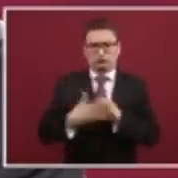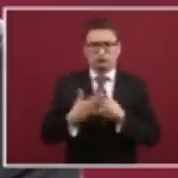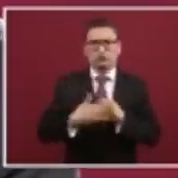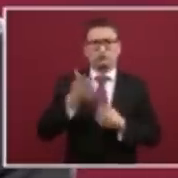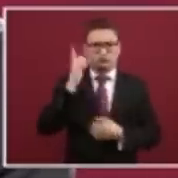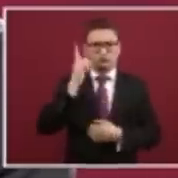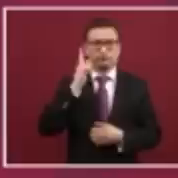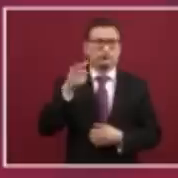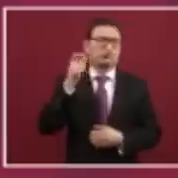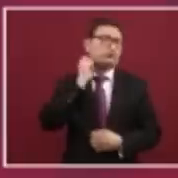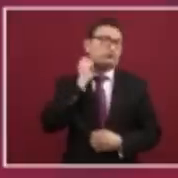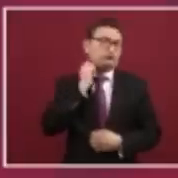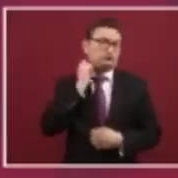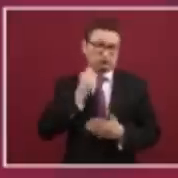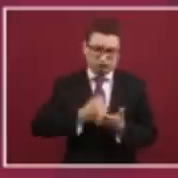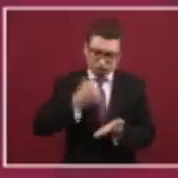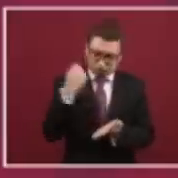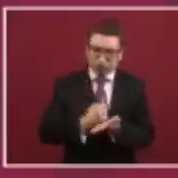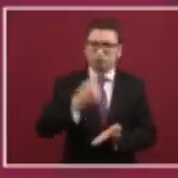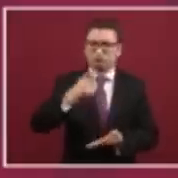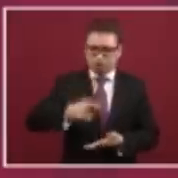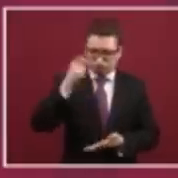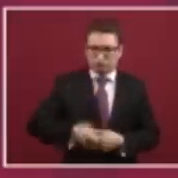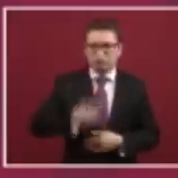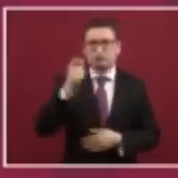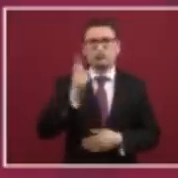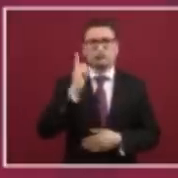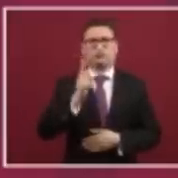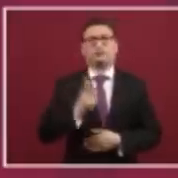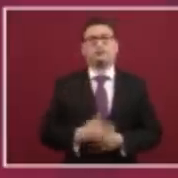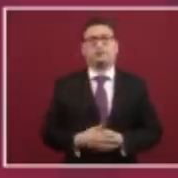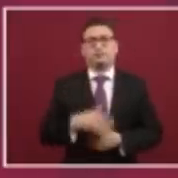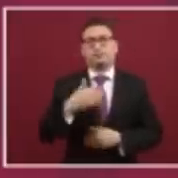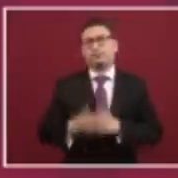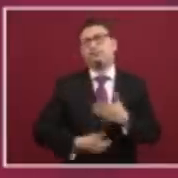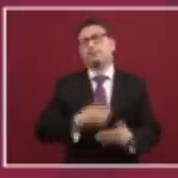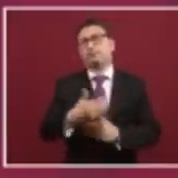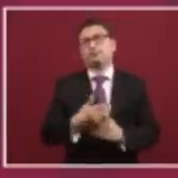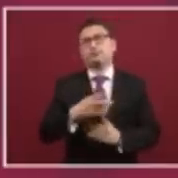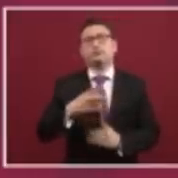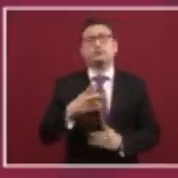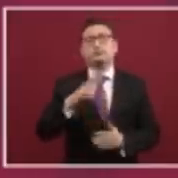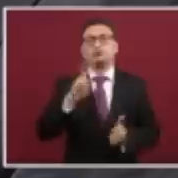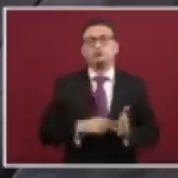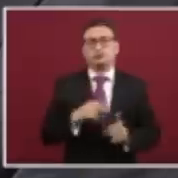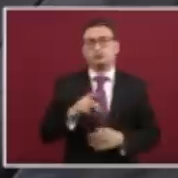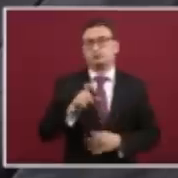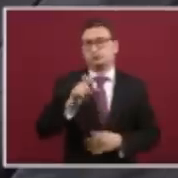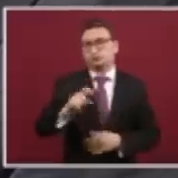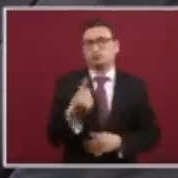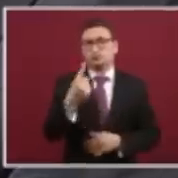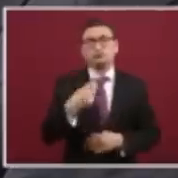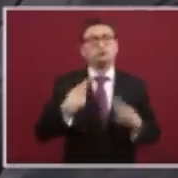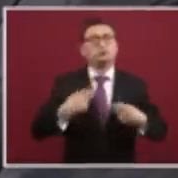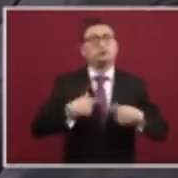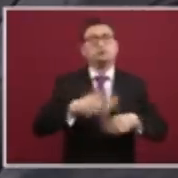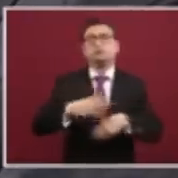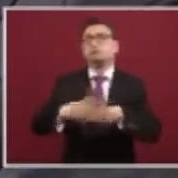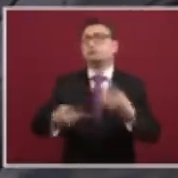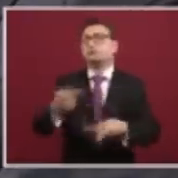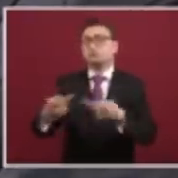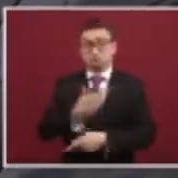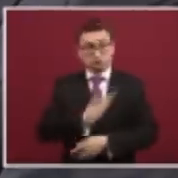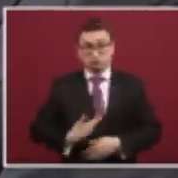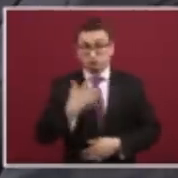apruebe, para que a mediados del 21 te le pregunte a la gente, ¿quieres que siga